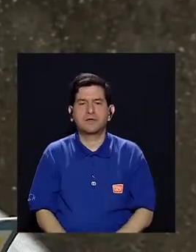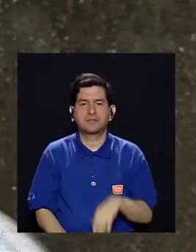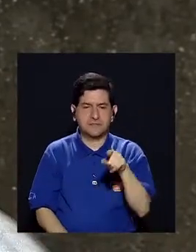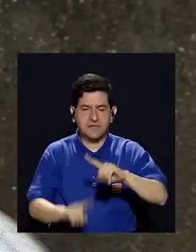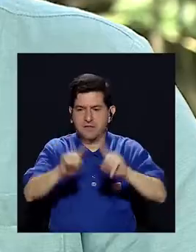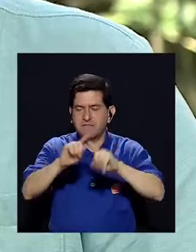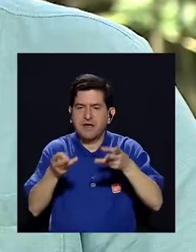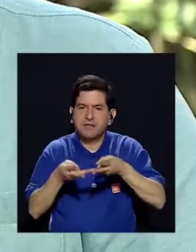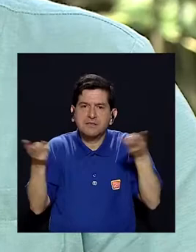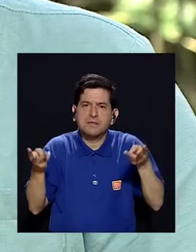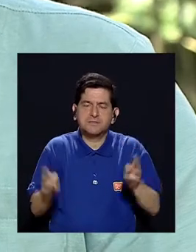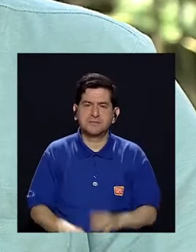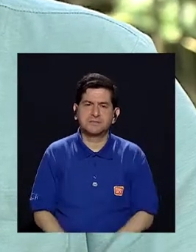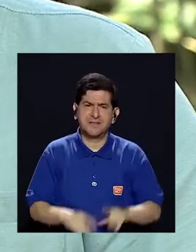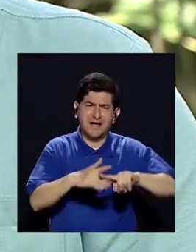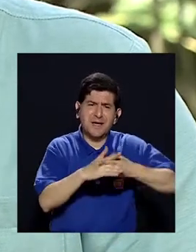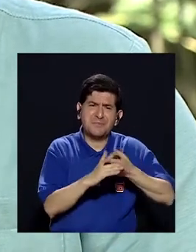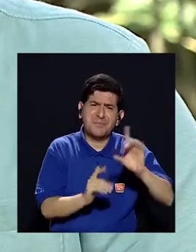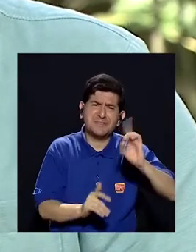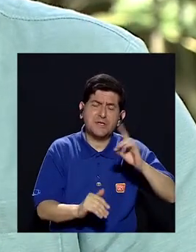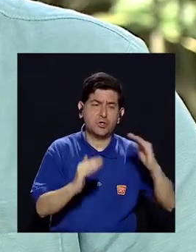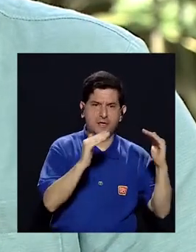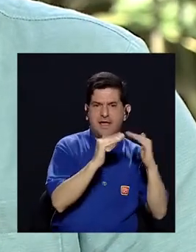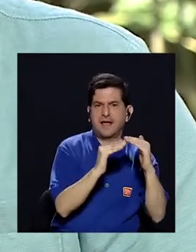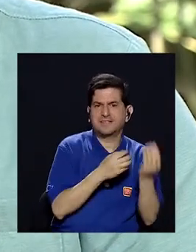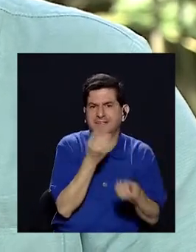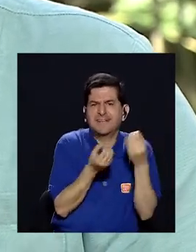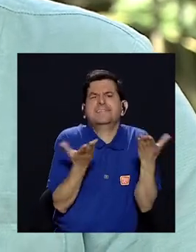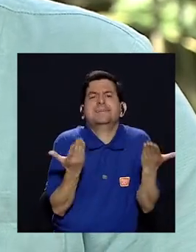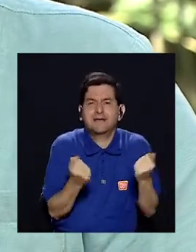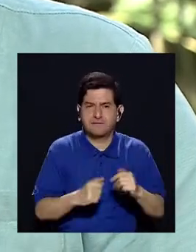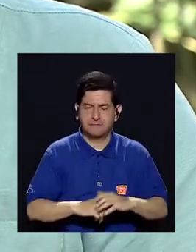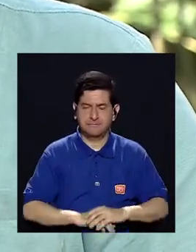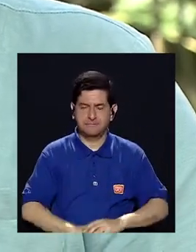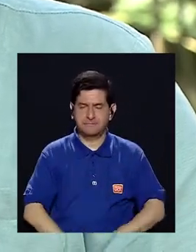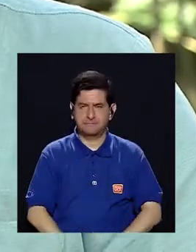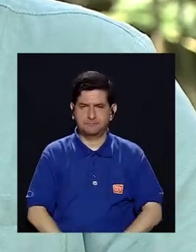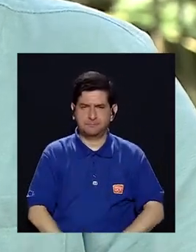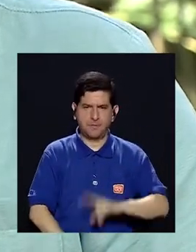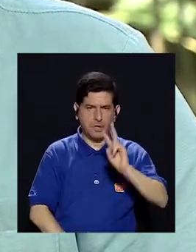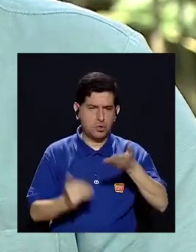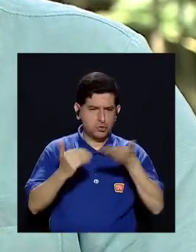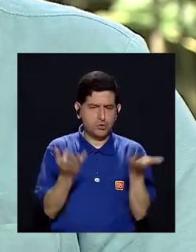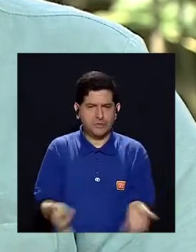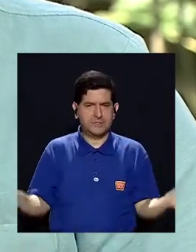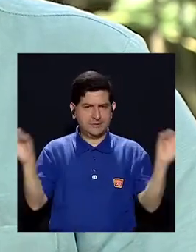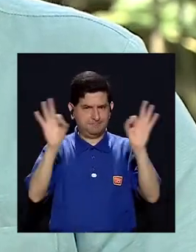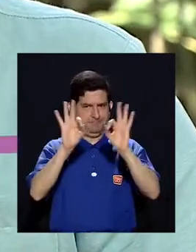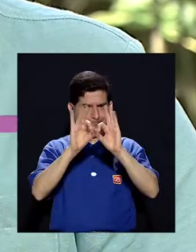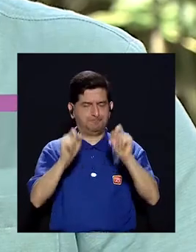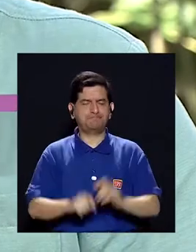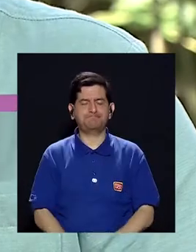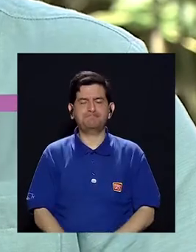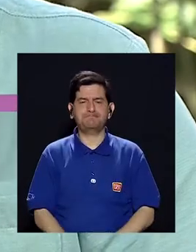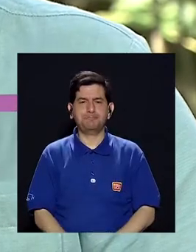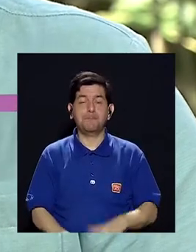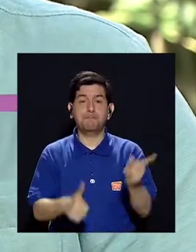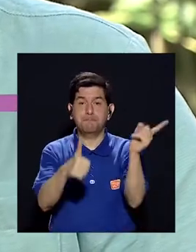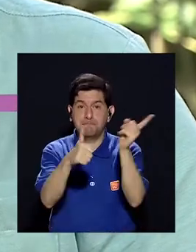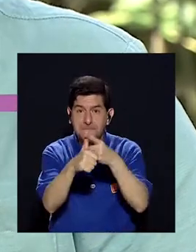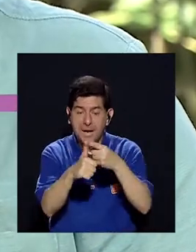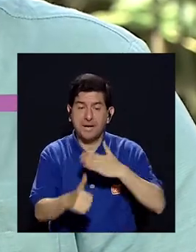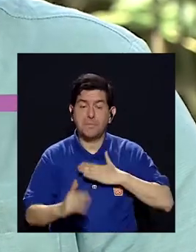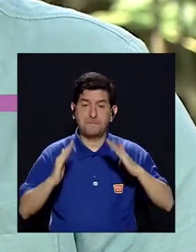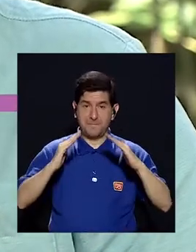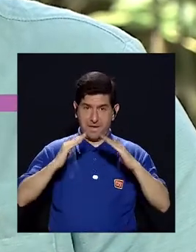reciclaje de estos residuos? Sí. Bueno, ¿por dónde empezamos en la casa? ¿Qué hacemos? Hay dos cosas muy importantes que hacer.